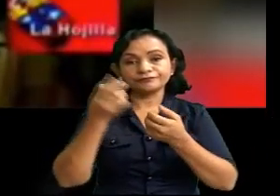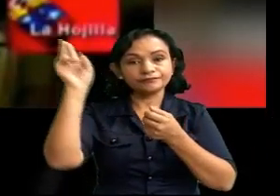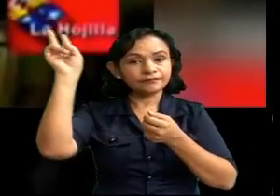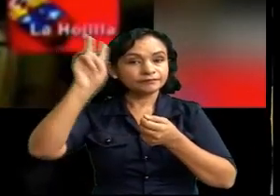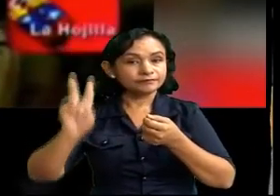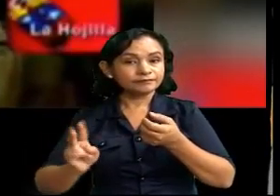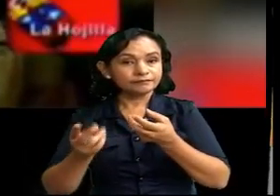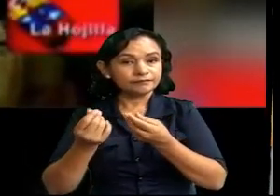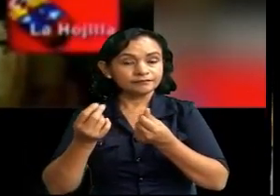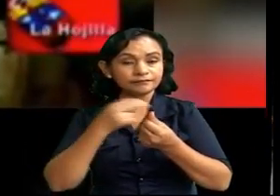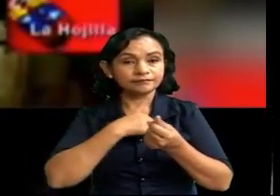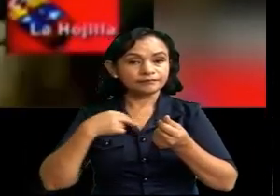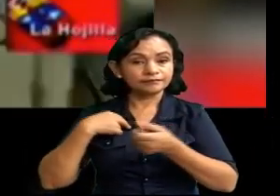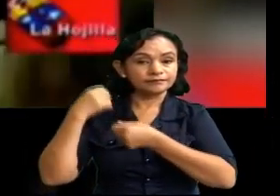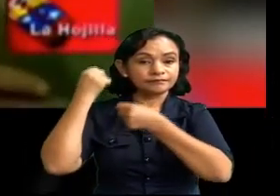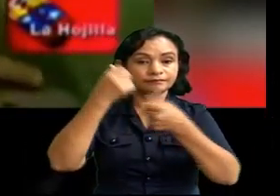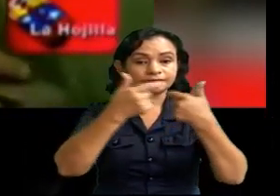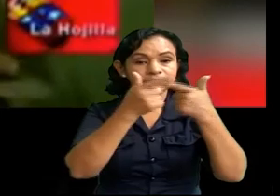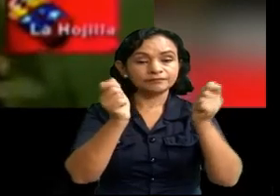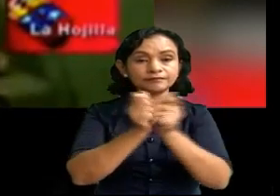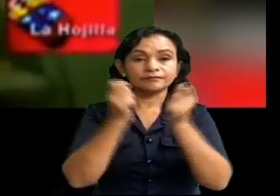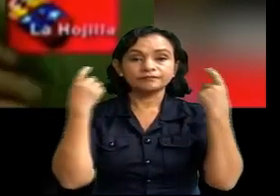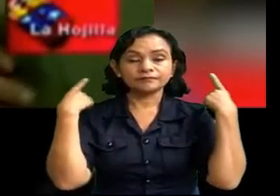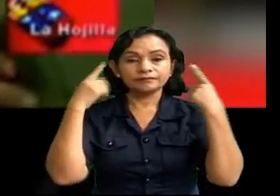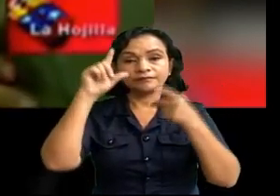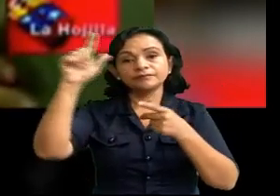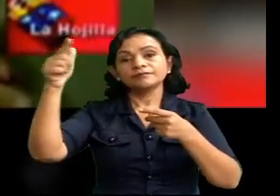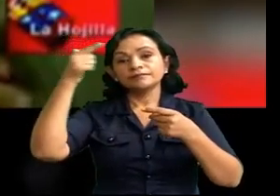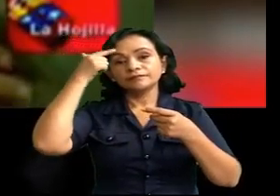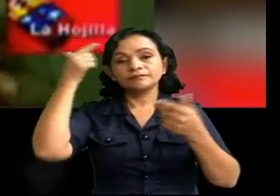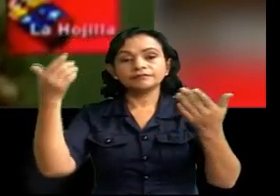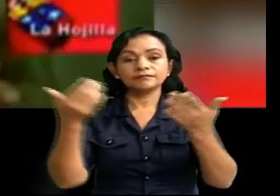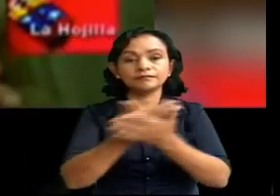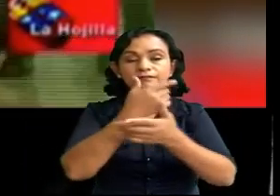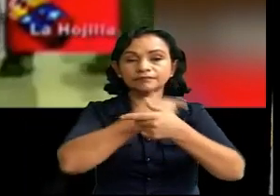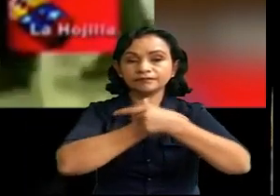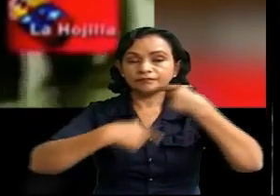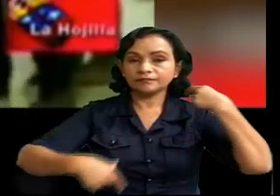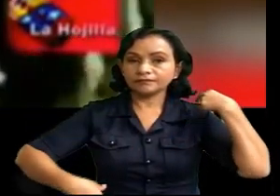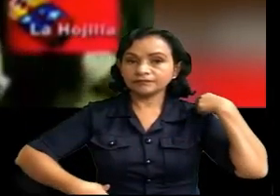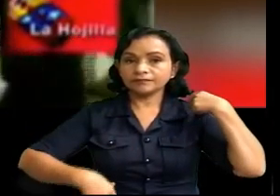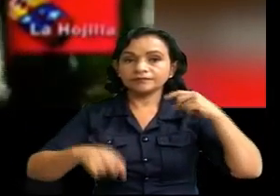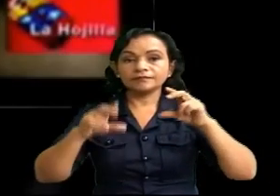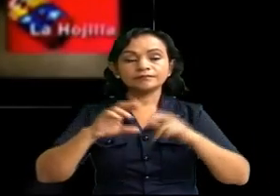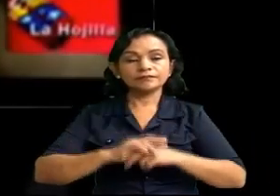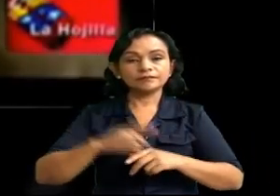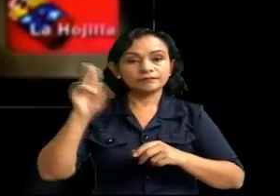venezolano instauraron una junta de gobierno y nombraron a un nuevo presidente del país.